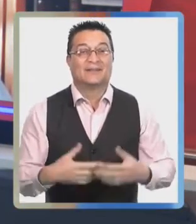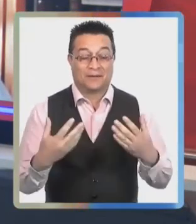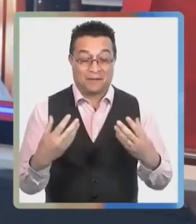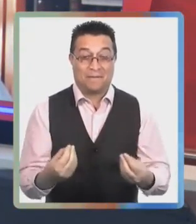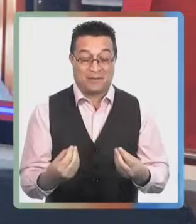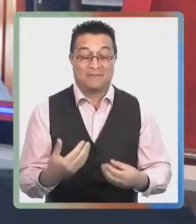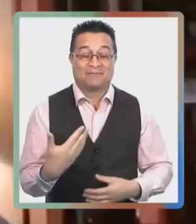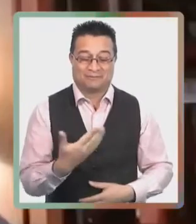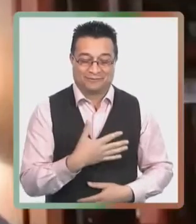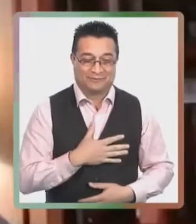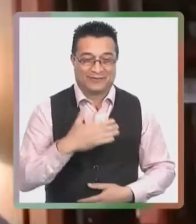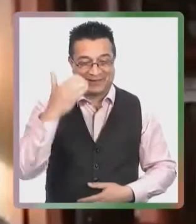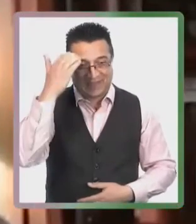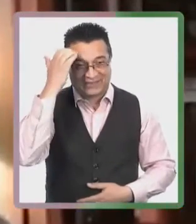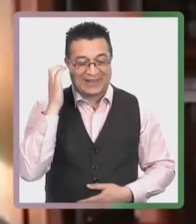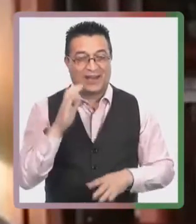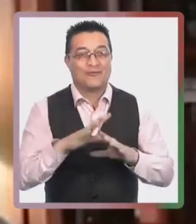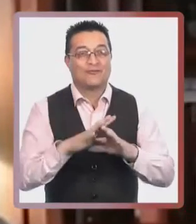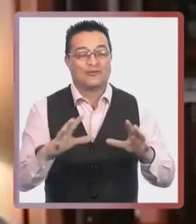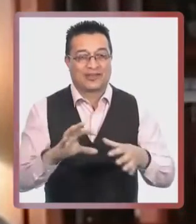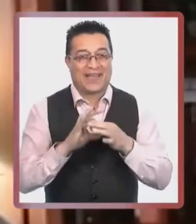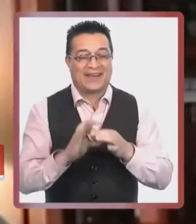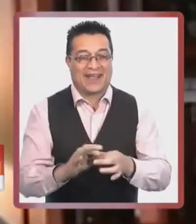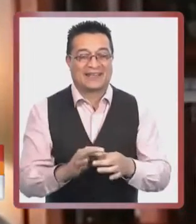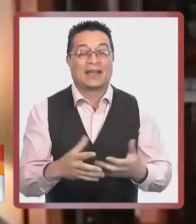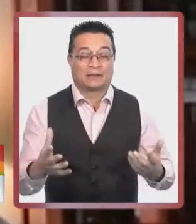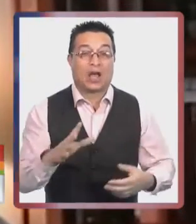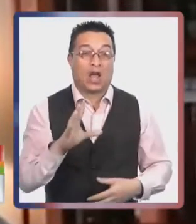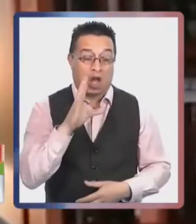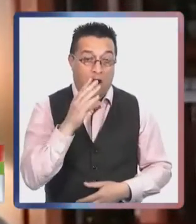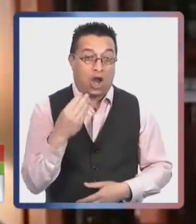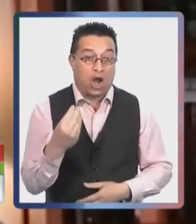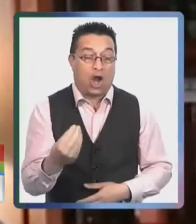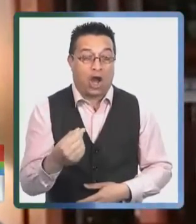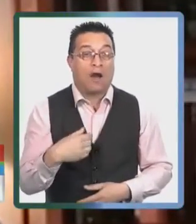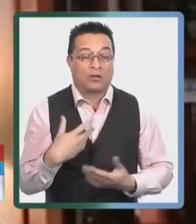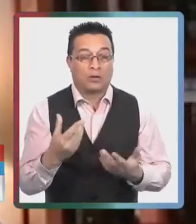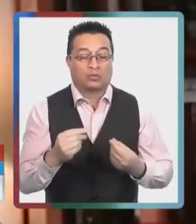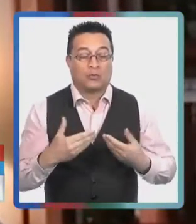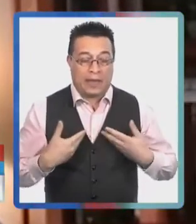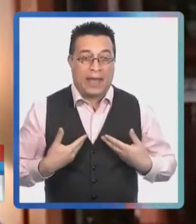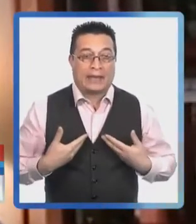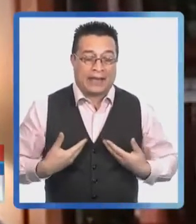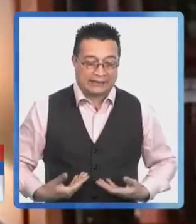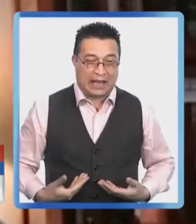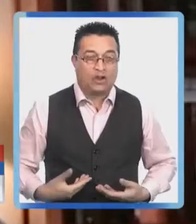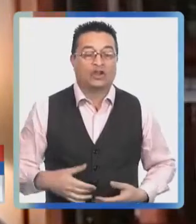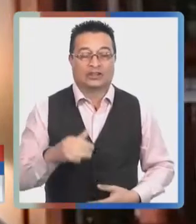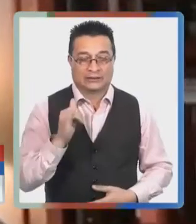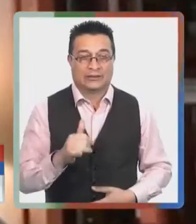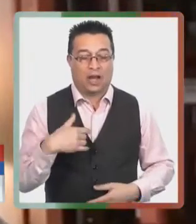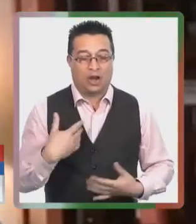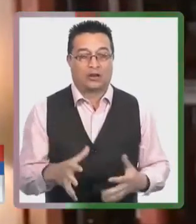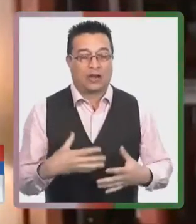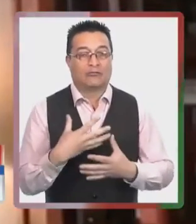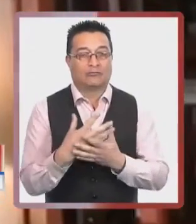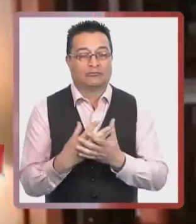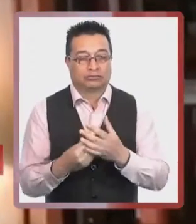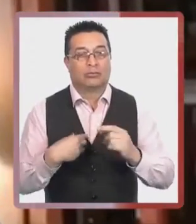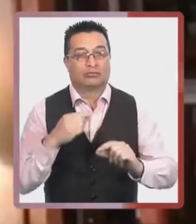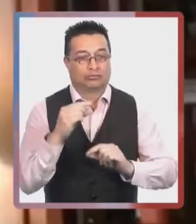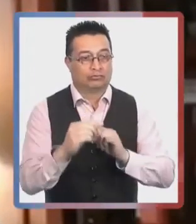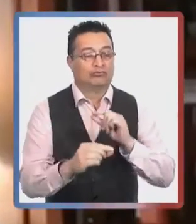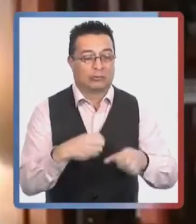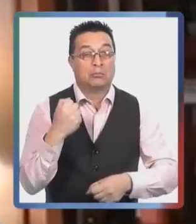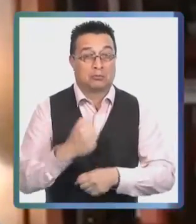Me va bien, Scarlett, muchas gracias. Evidentemente que terminé un poco cansado, pero ya me estoy recuperando a poco,